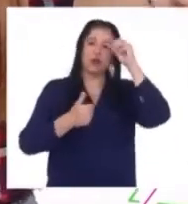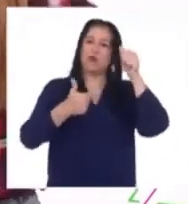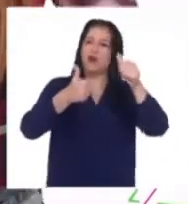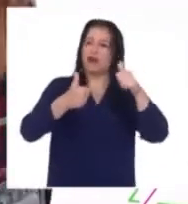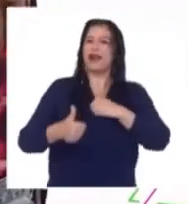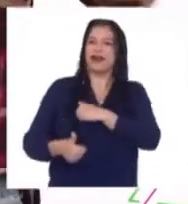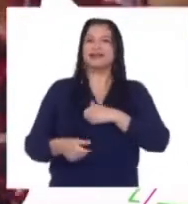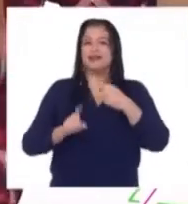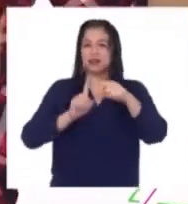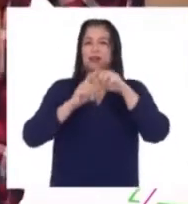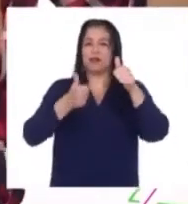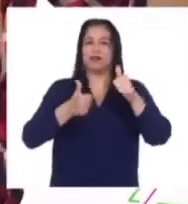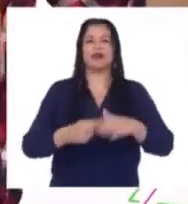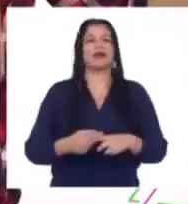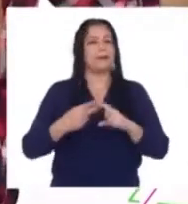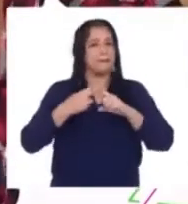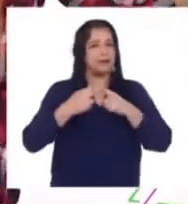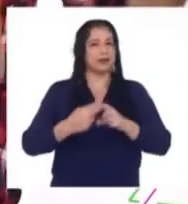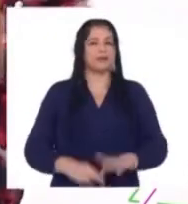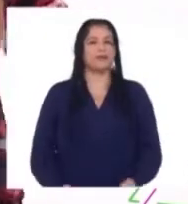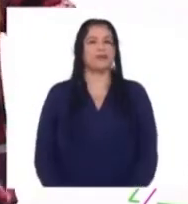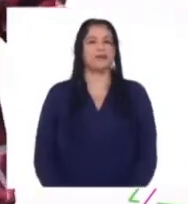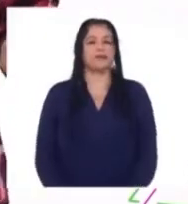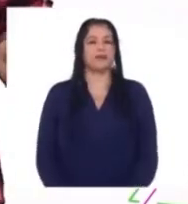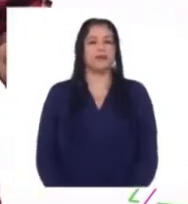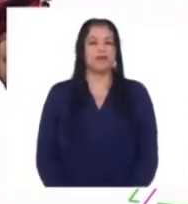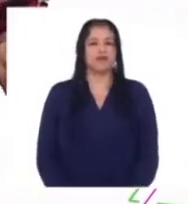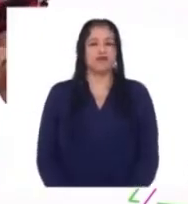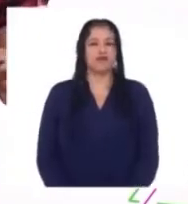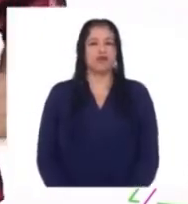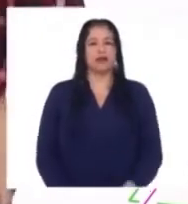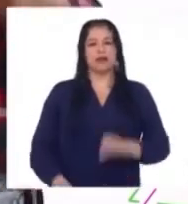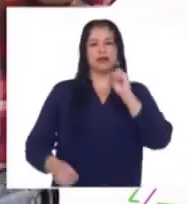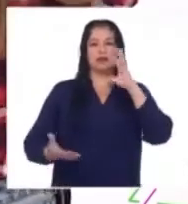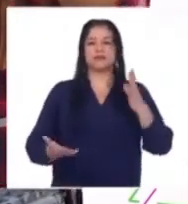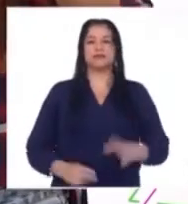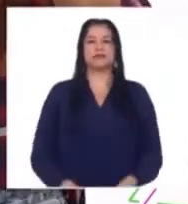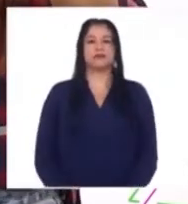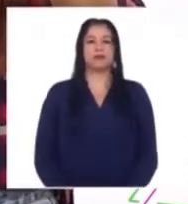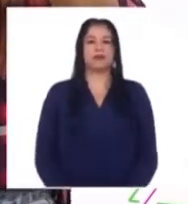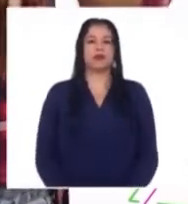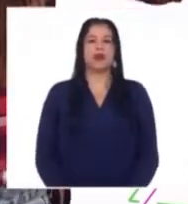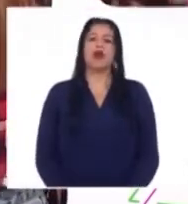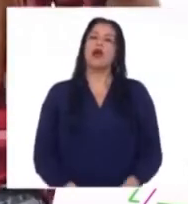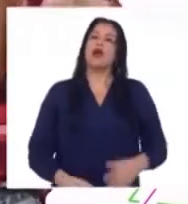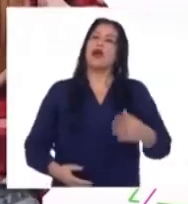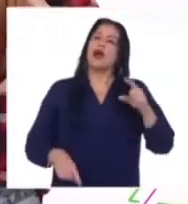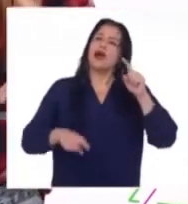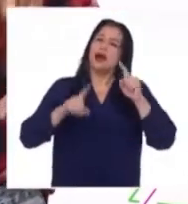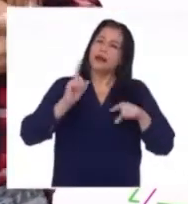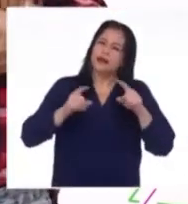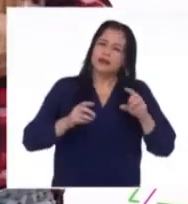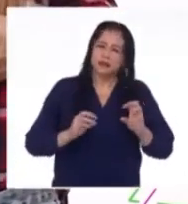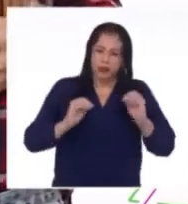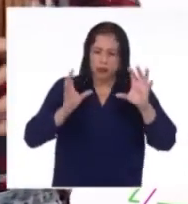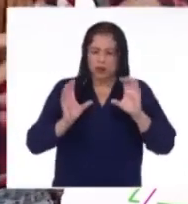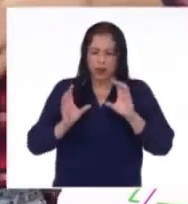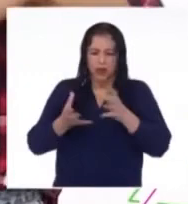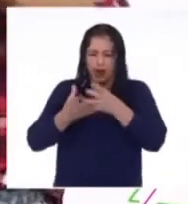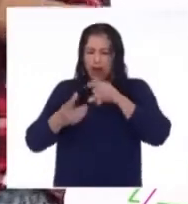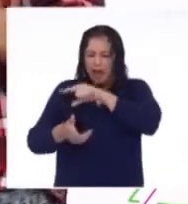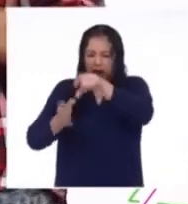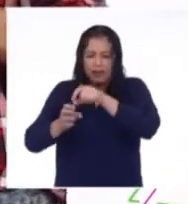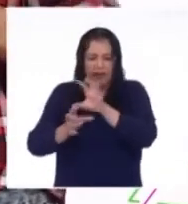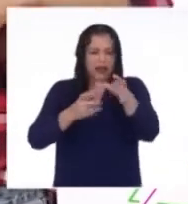actitud, mis chicos. Empezamos entonces. Muy bien. Dice así. Usualmente ponemos todo en categorías de acuerdo